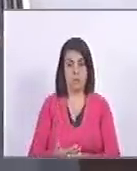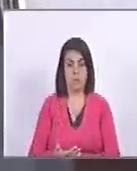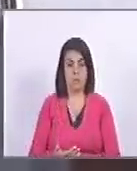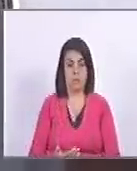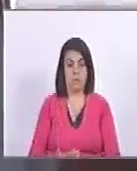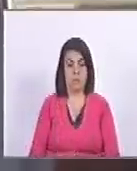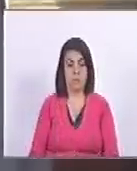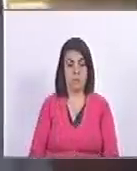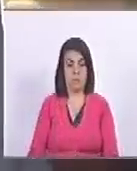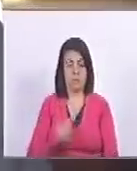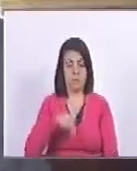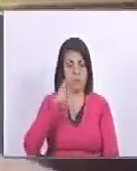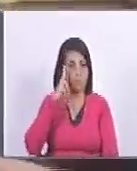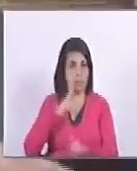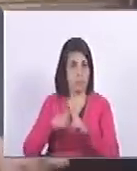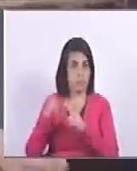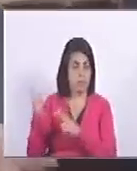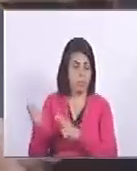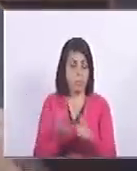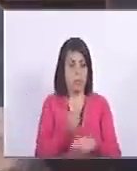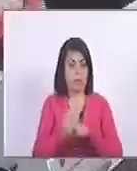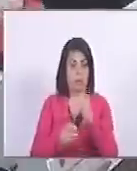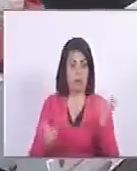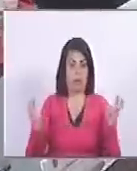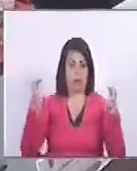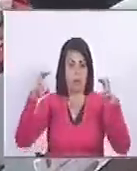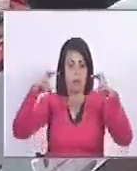a nuestros honorables invitados para que